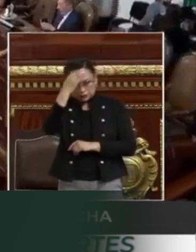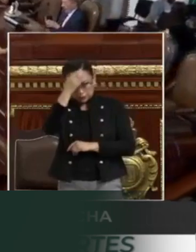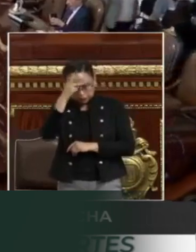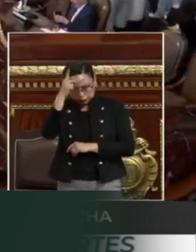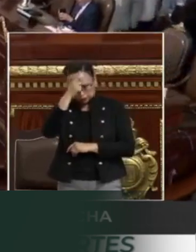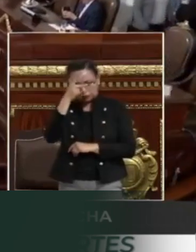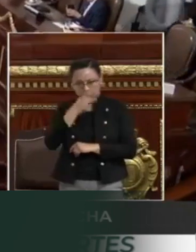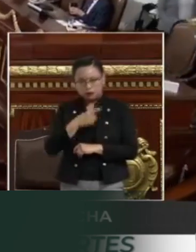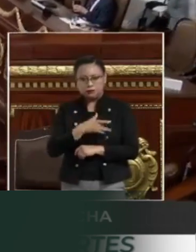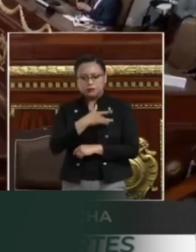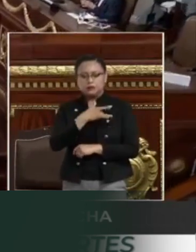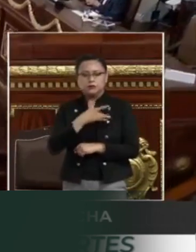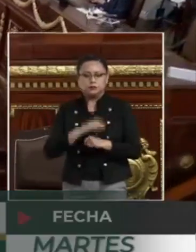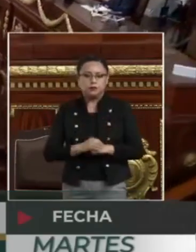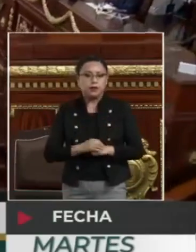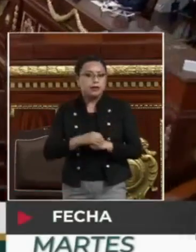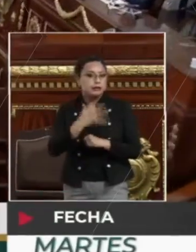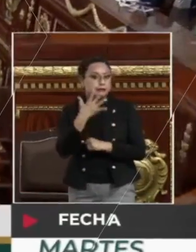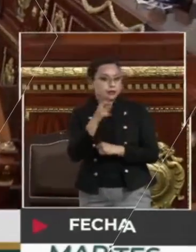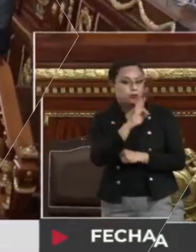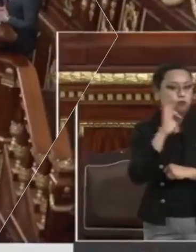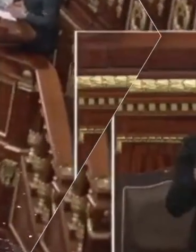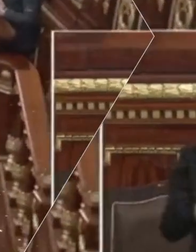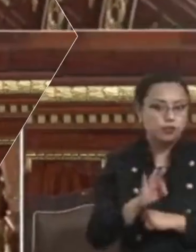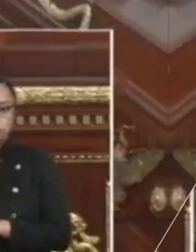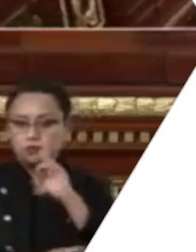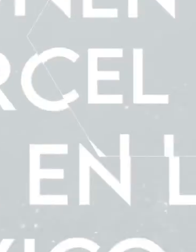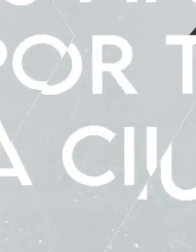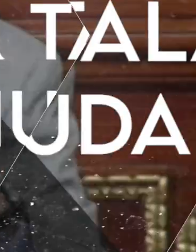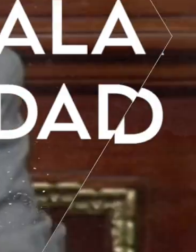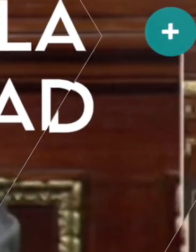de uno más en la alcaldía Magdalena Contreras.